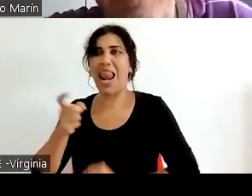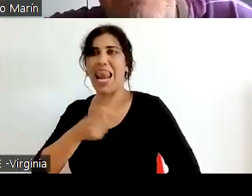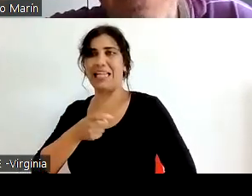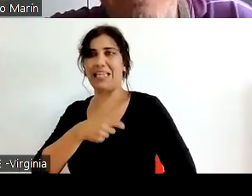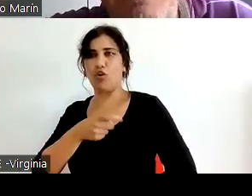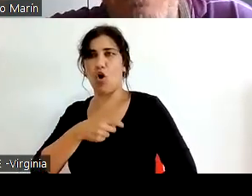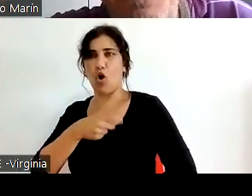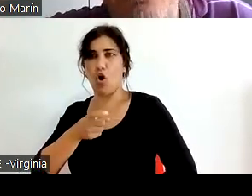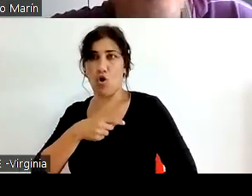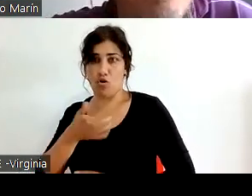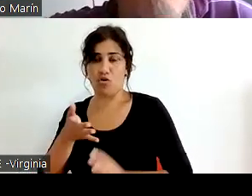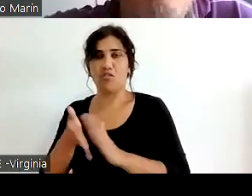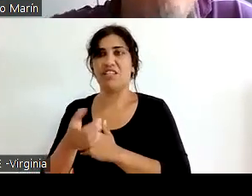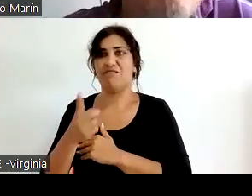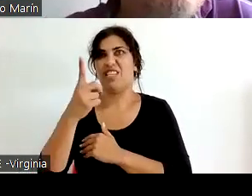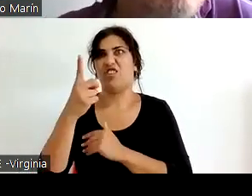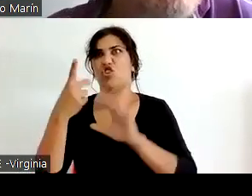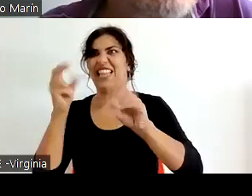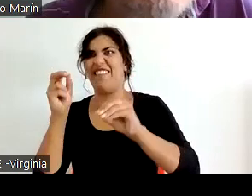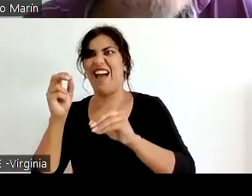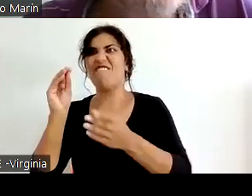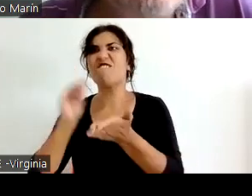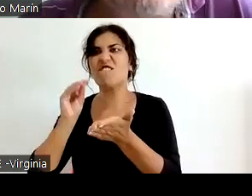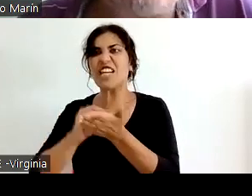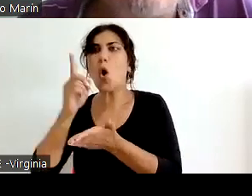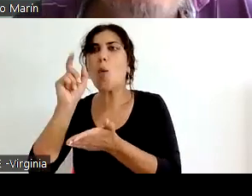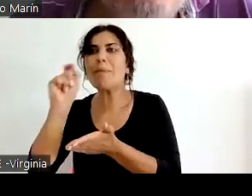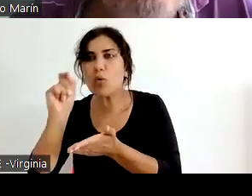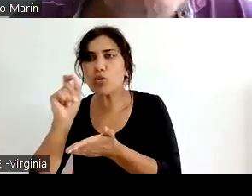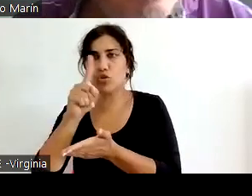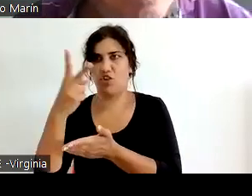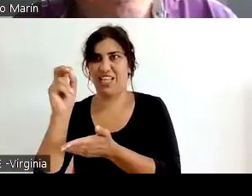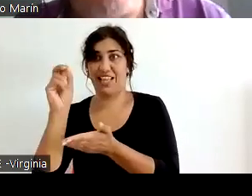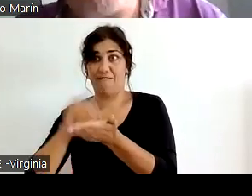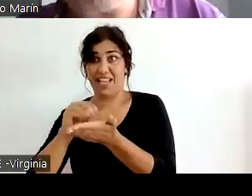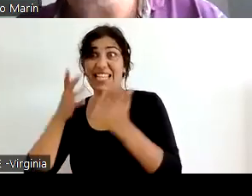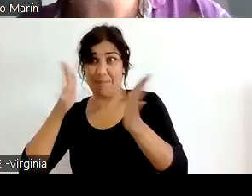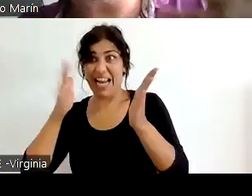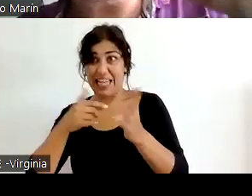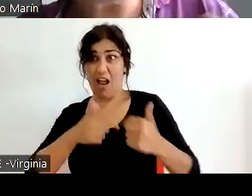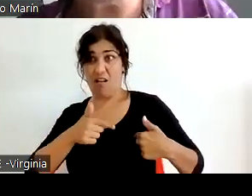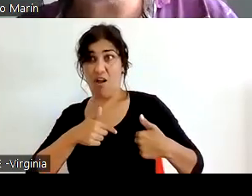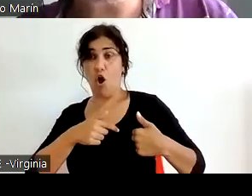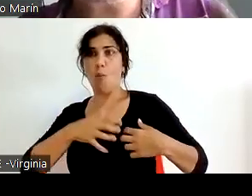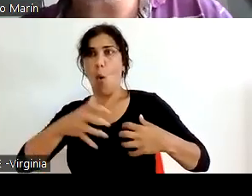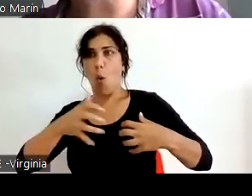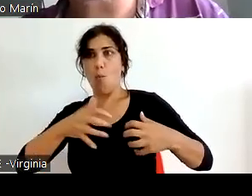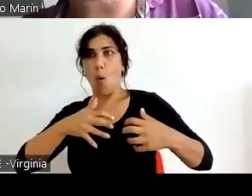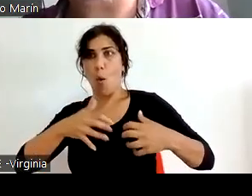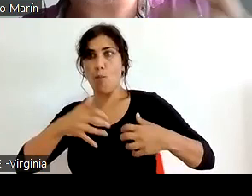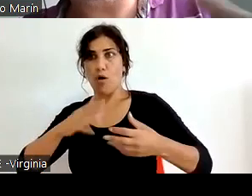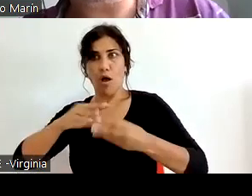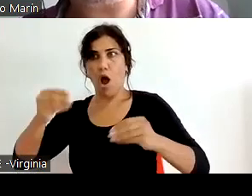60 y 100 veces por minuto, o sea que imaginaos la cantidad de veces que late en un día y no deja de ser un músculo y esa función hemos